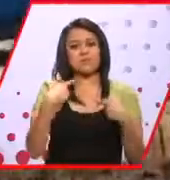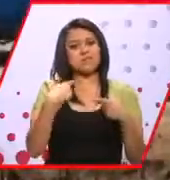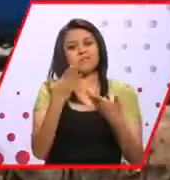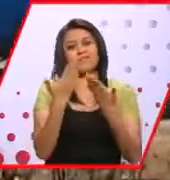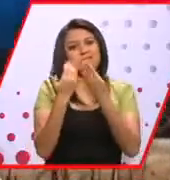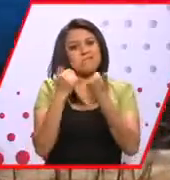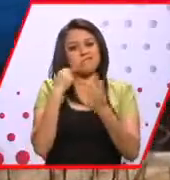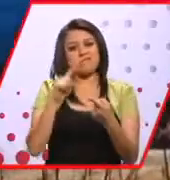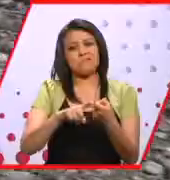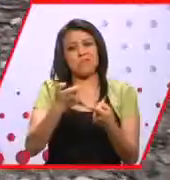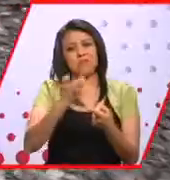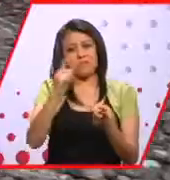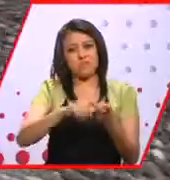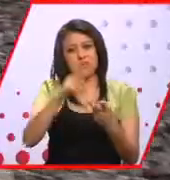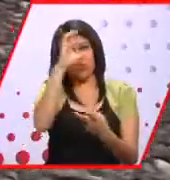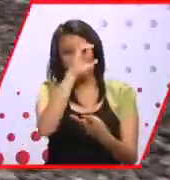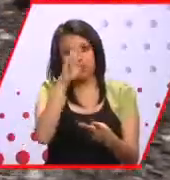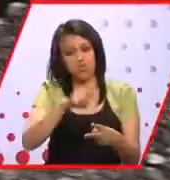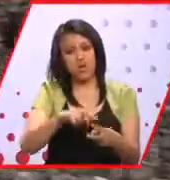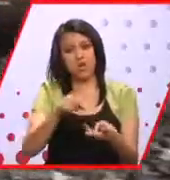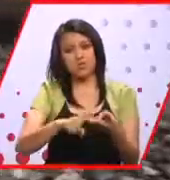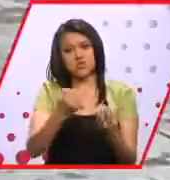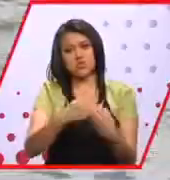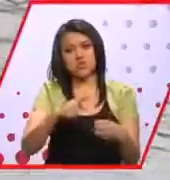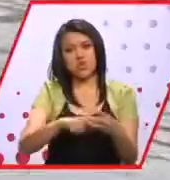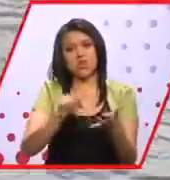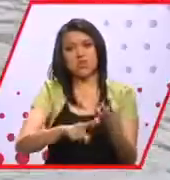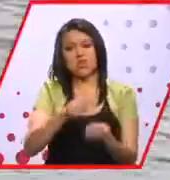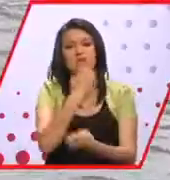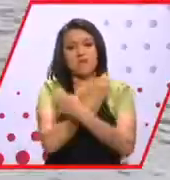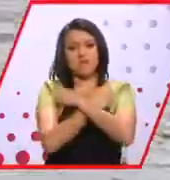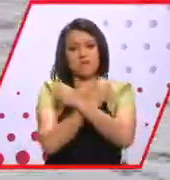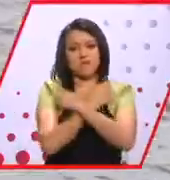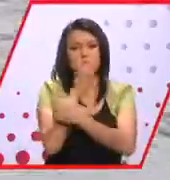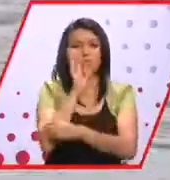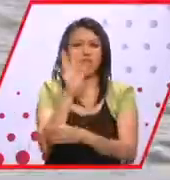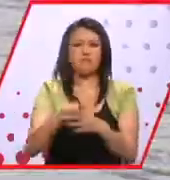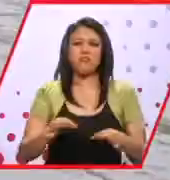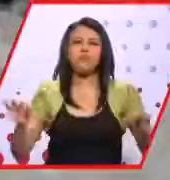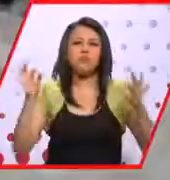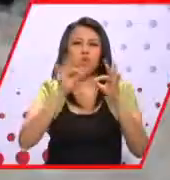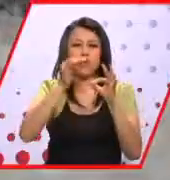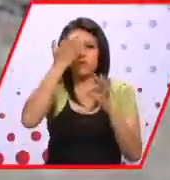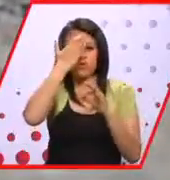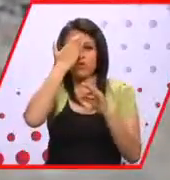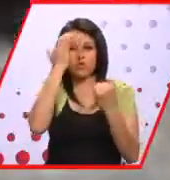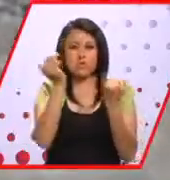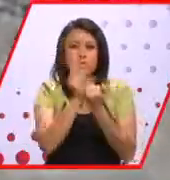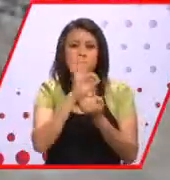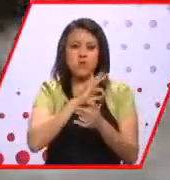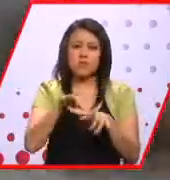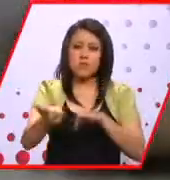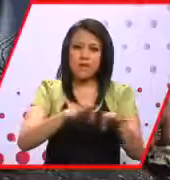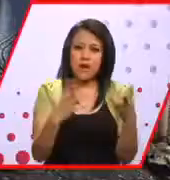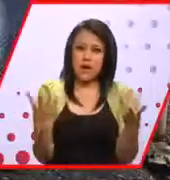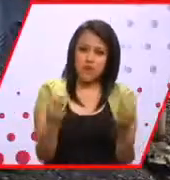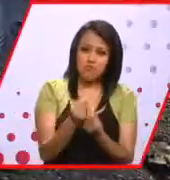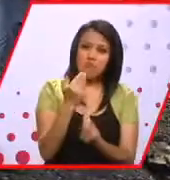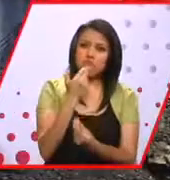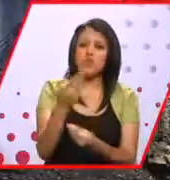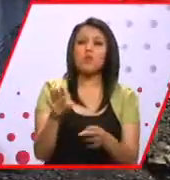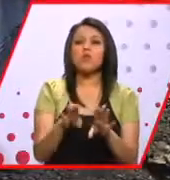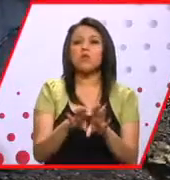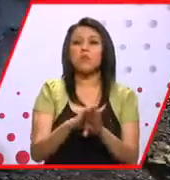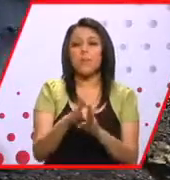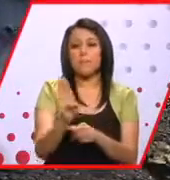favorecidos, económica, cultural, social y educativamente. Es necesario conocer el panorama real para así trabajar en el camino correcto en cuanto a